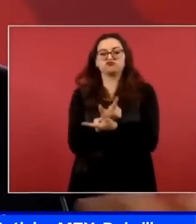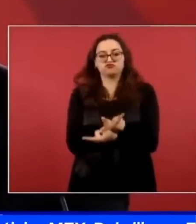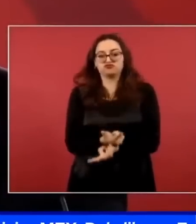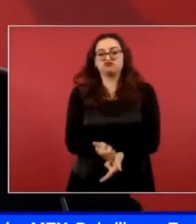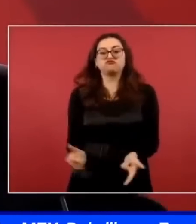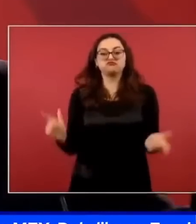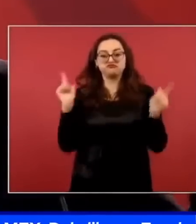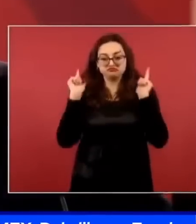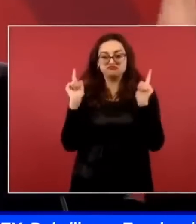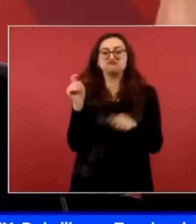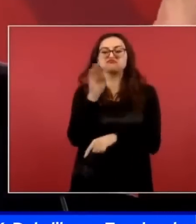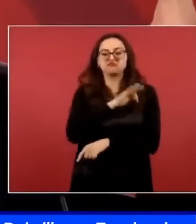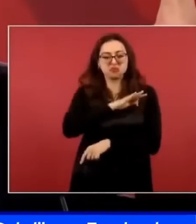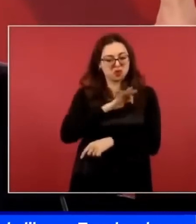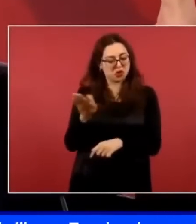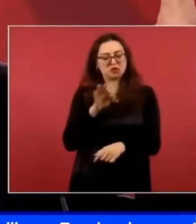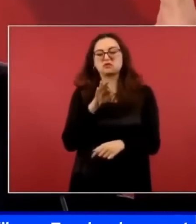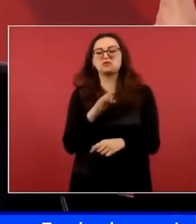podemos